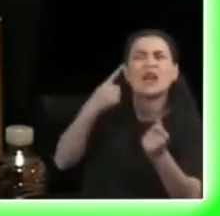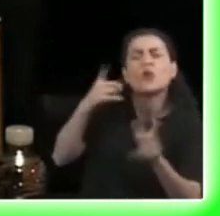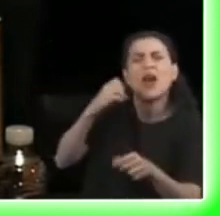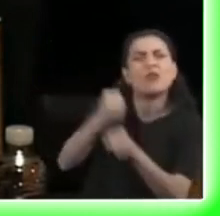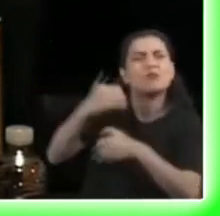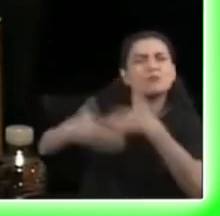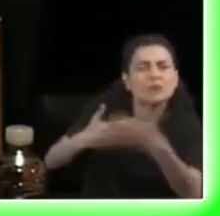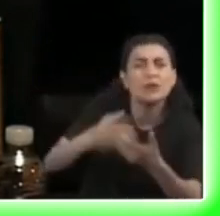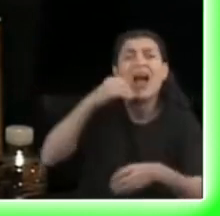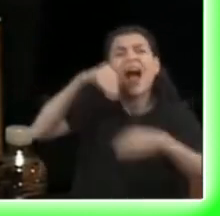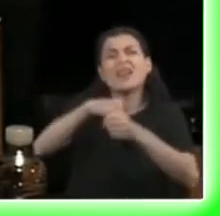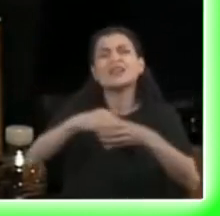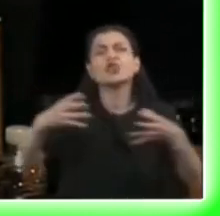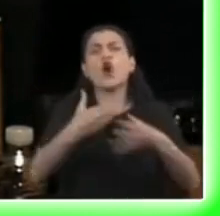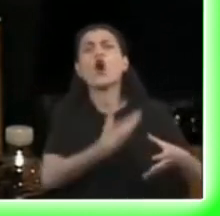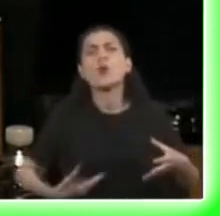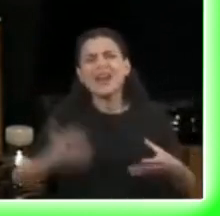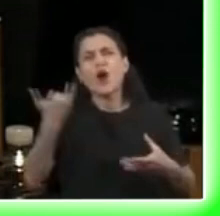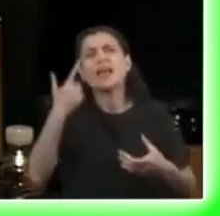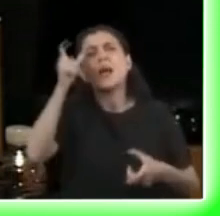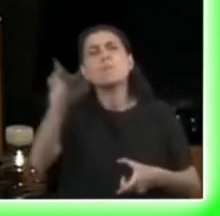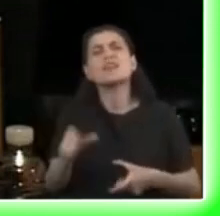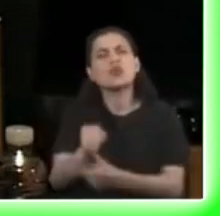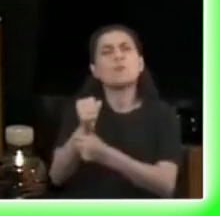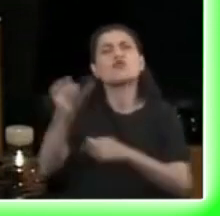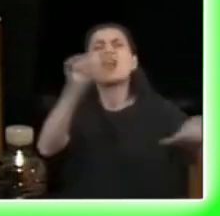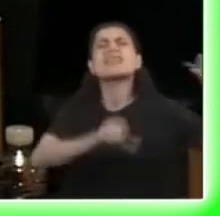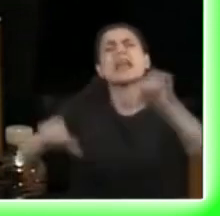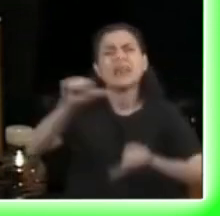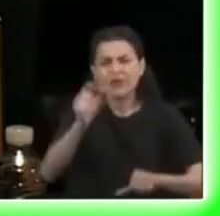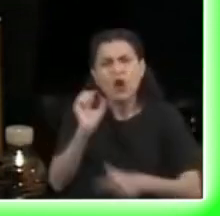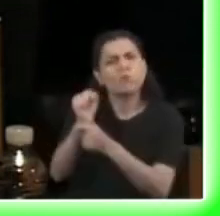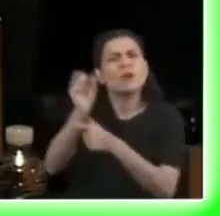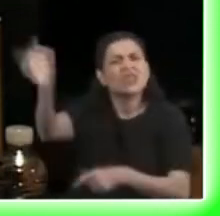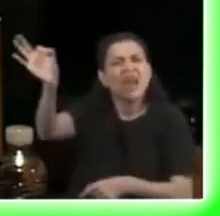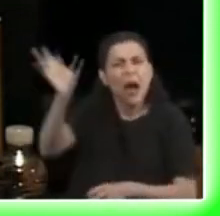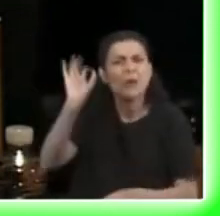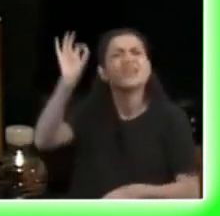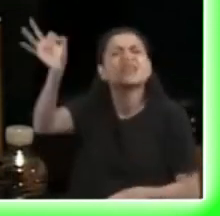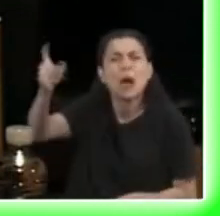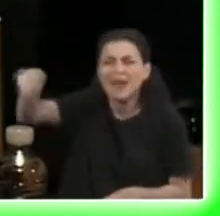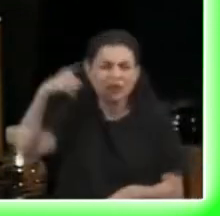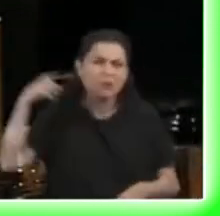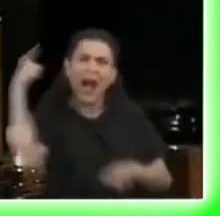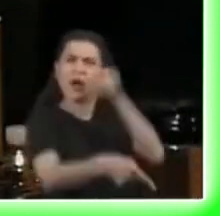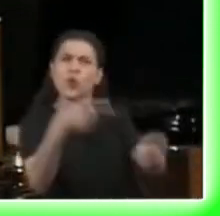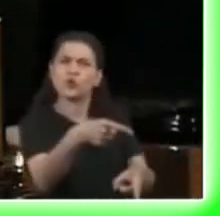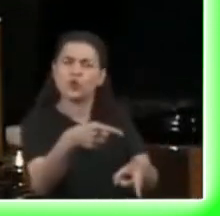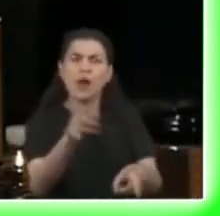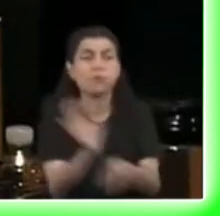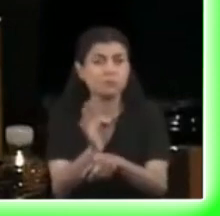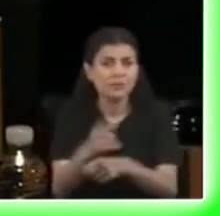de científico y desde ese púlpito acusaban a todo el mundo, profesionales de la salud